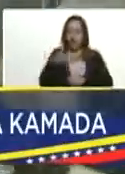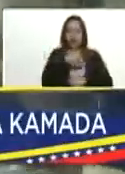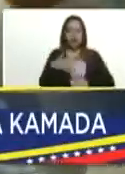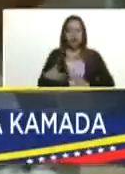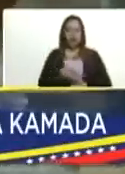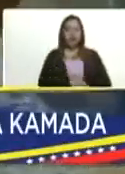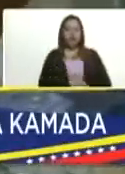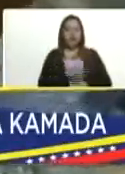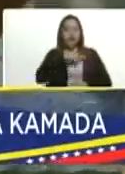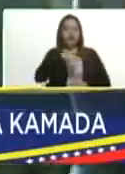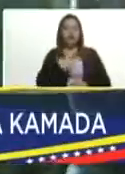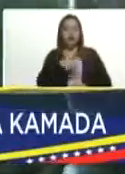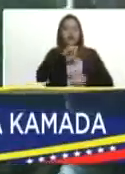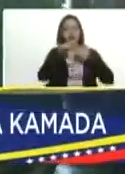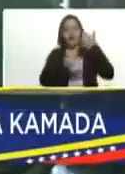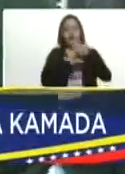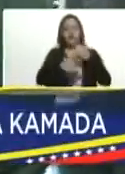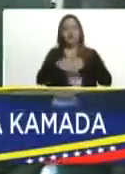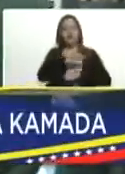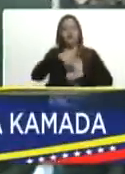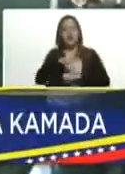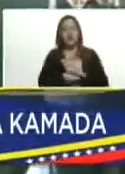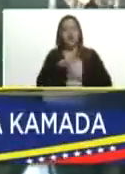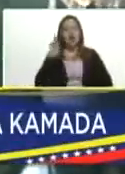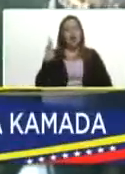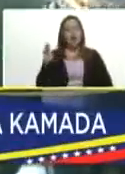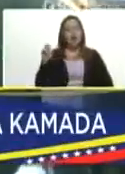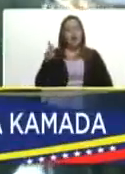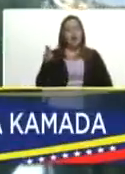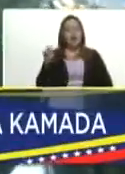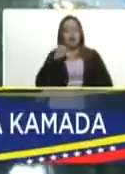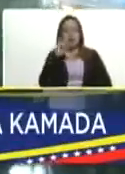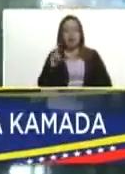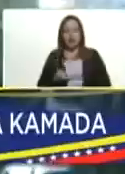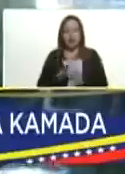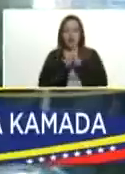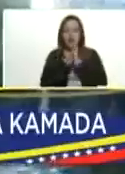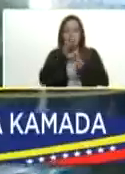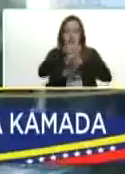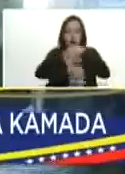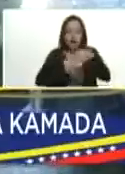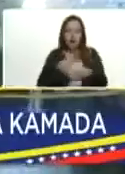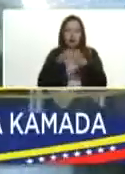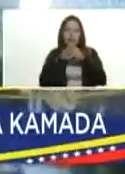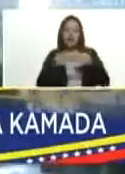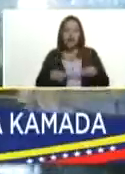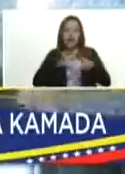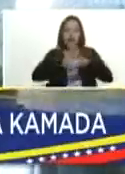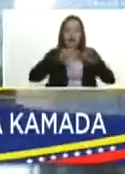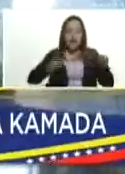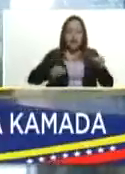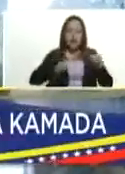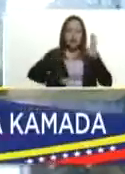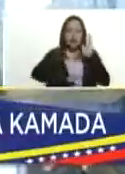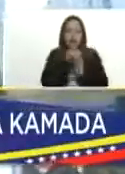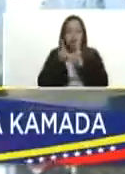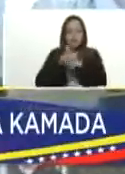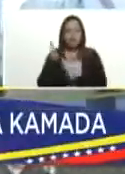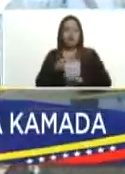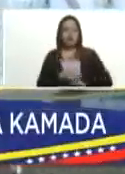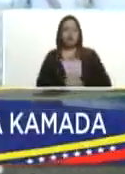a nuestra viceministra Prisángel Pérez para que nos hable un poquito de toda esta cadena